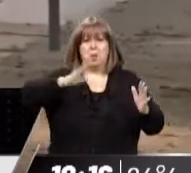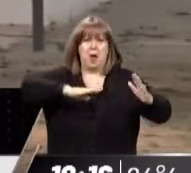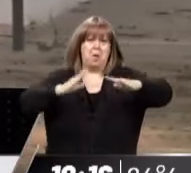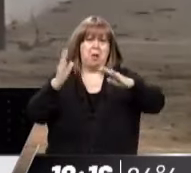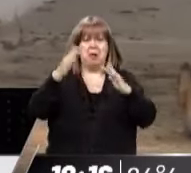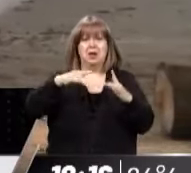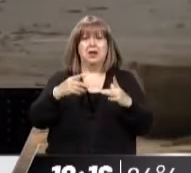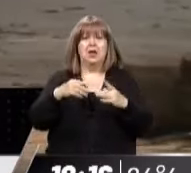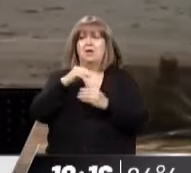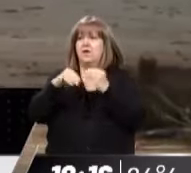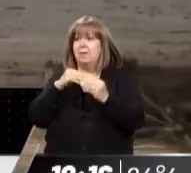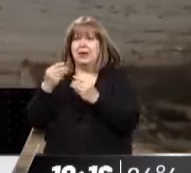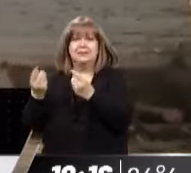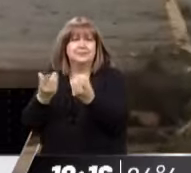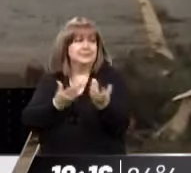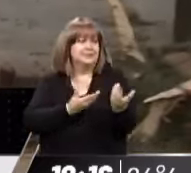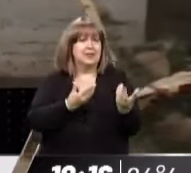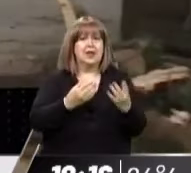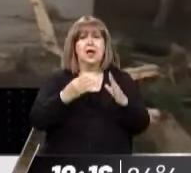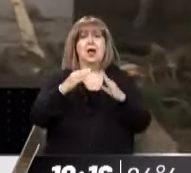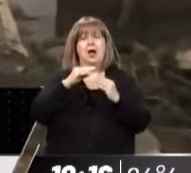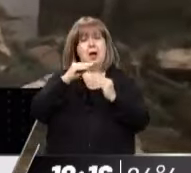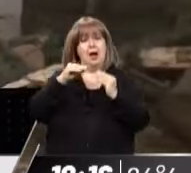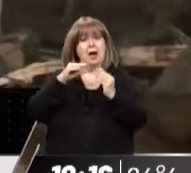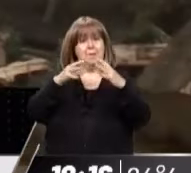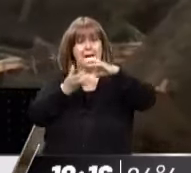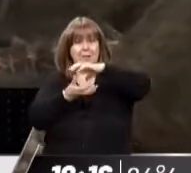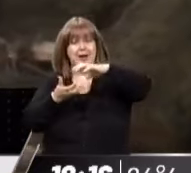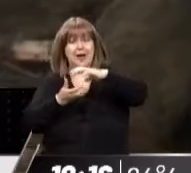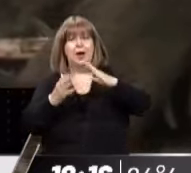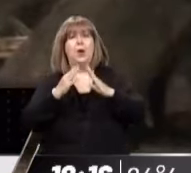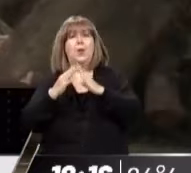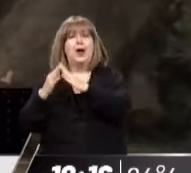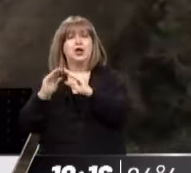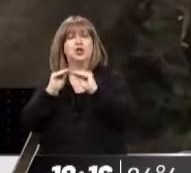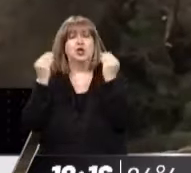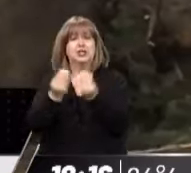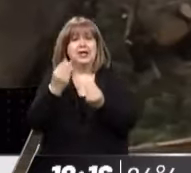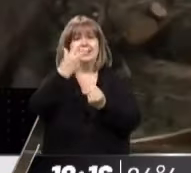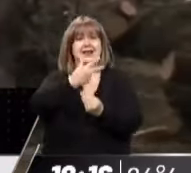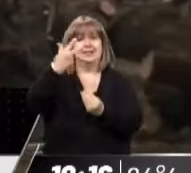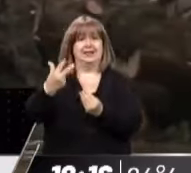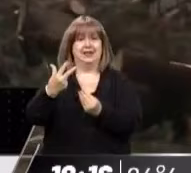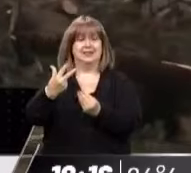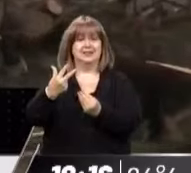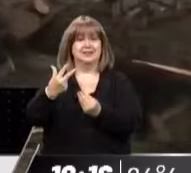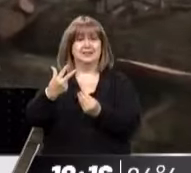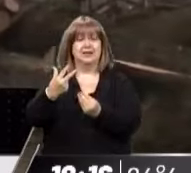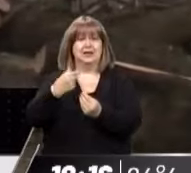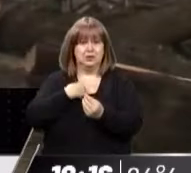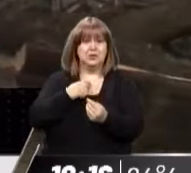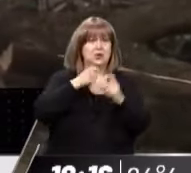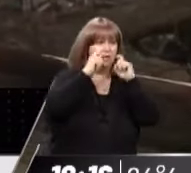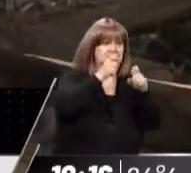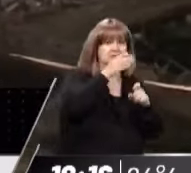familias afectadas. Palmira tiene 36 barrios en donde, bueno, un poco más, menos, estuvieron afectados.